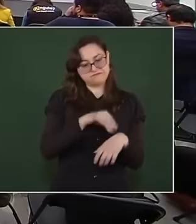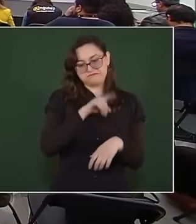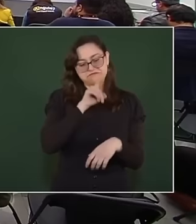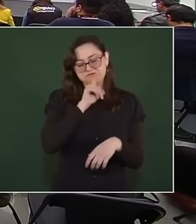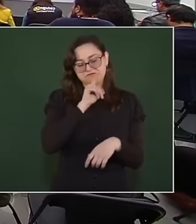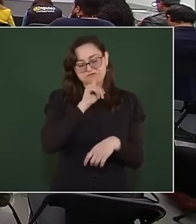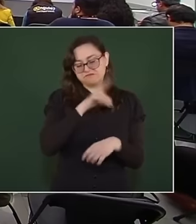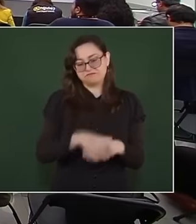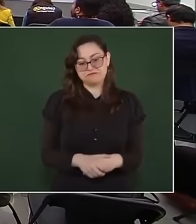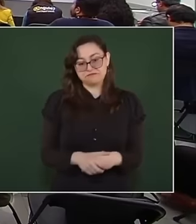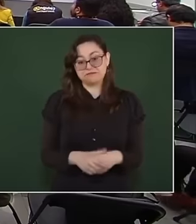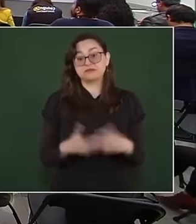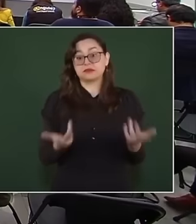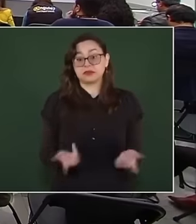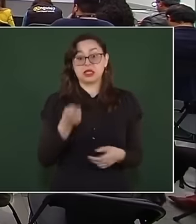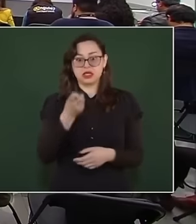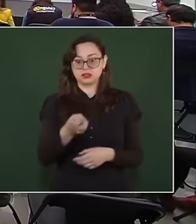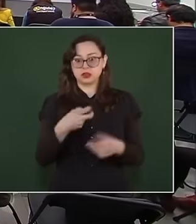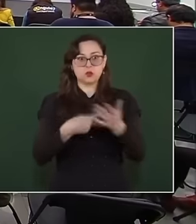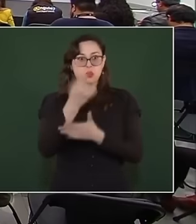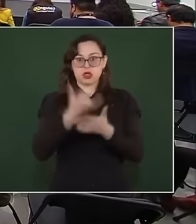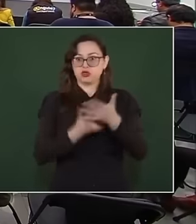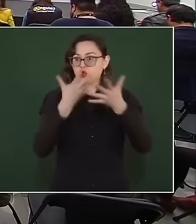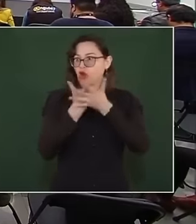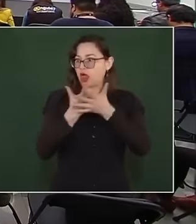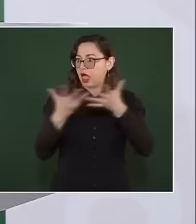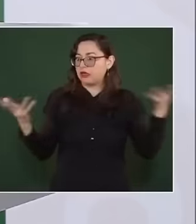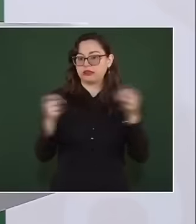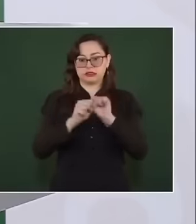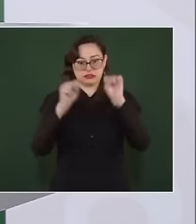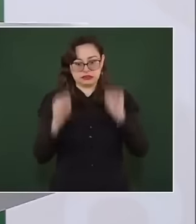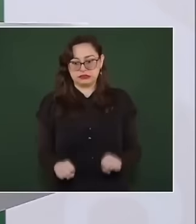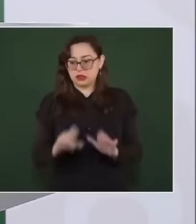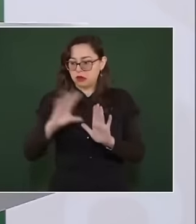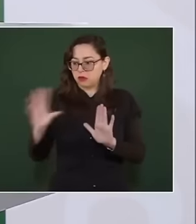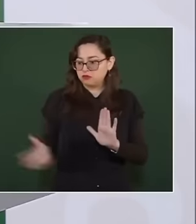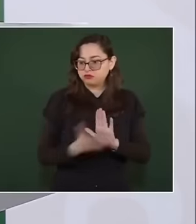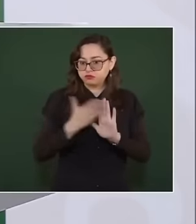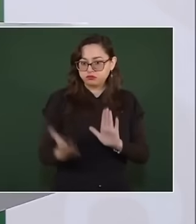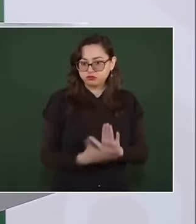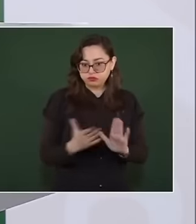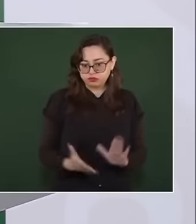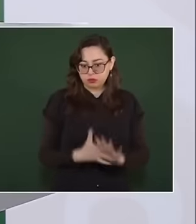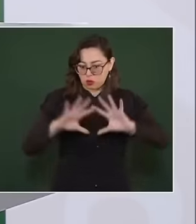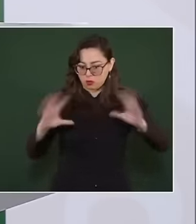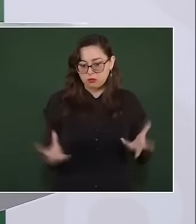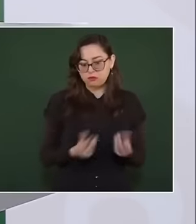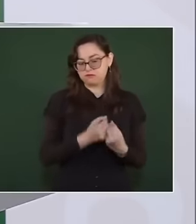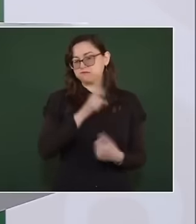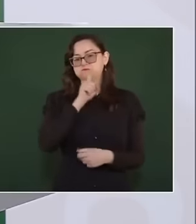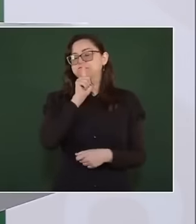nacionales en una sola base de datos no hubo confianza de parte de las fuerzas armadas para mandar la